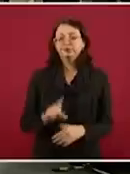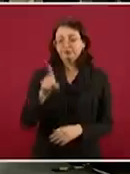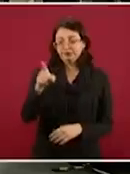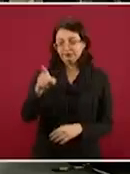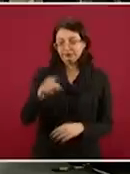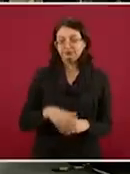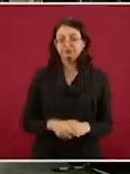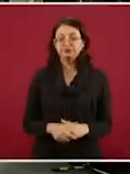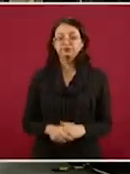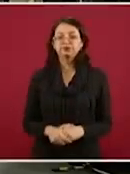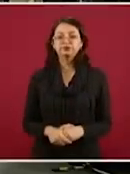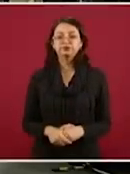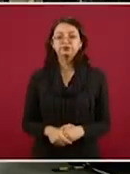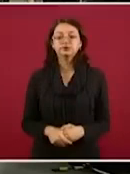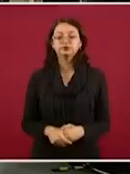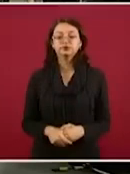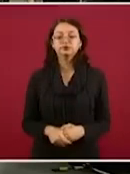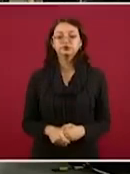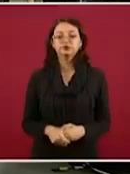lado.